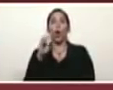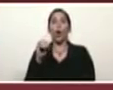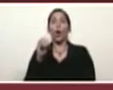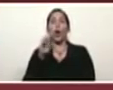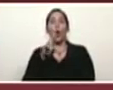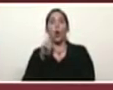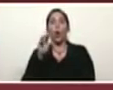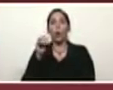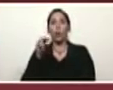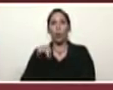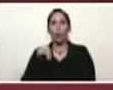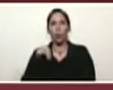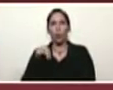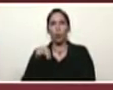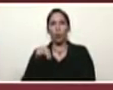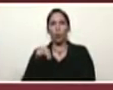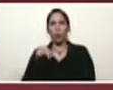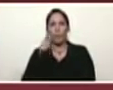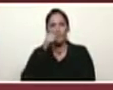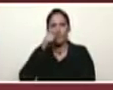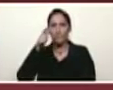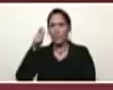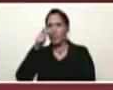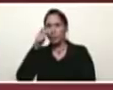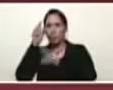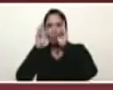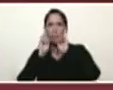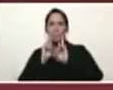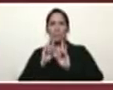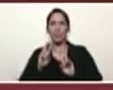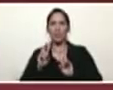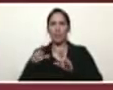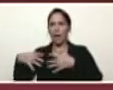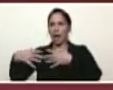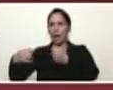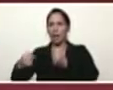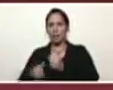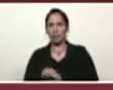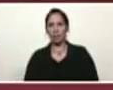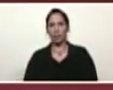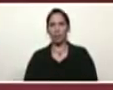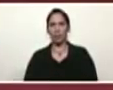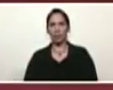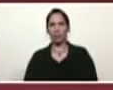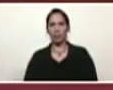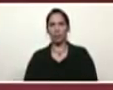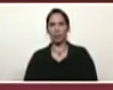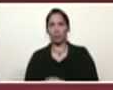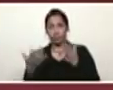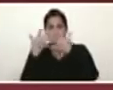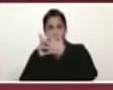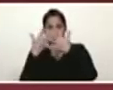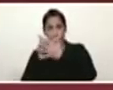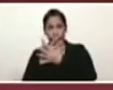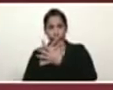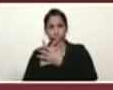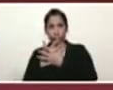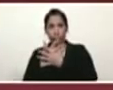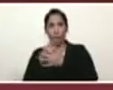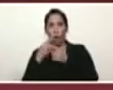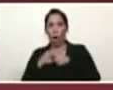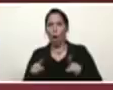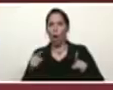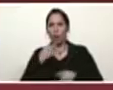Tocorón. Los engañaron. A otros le dijeron que es que el